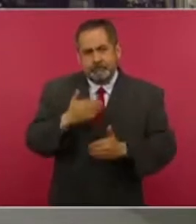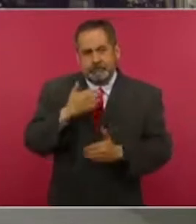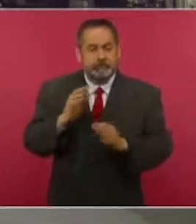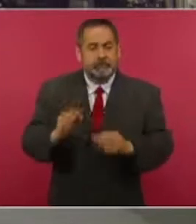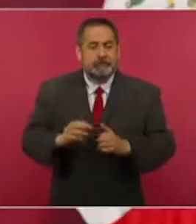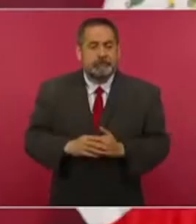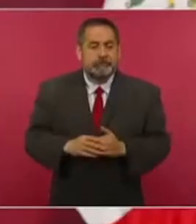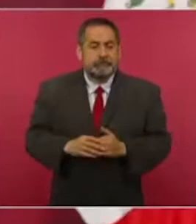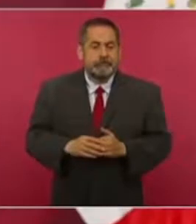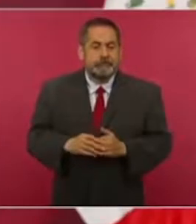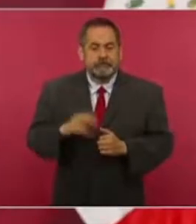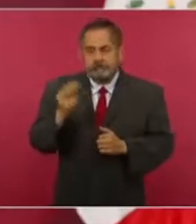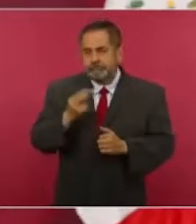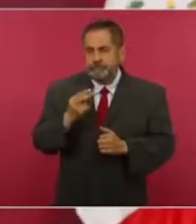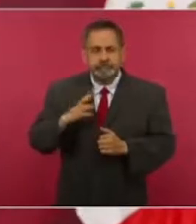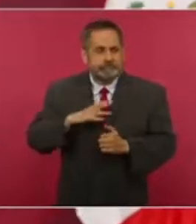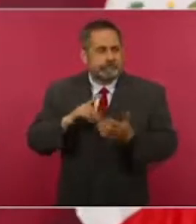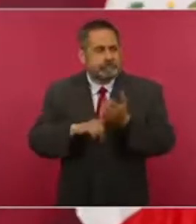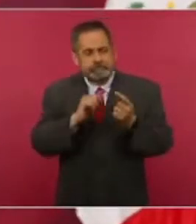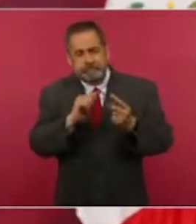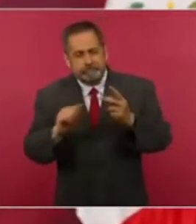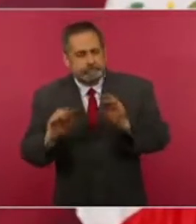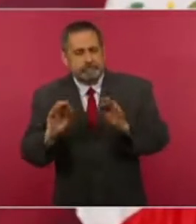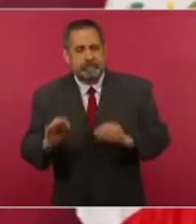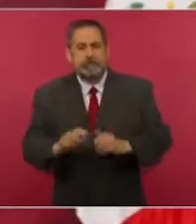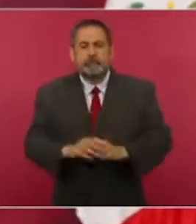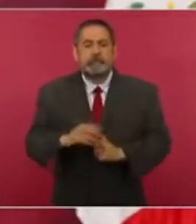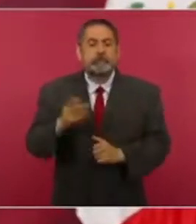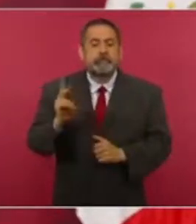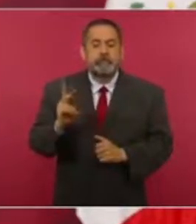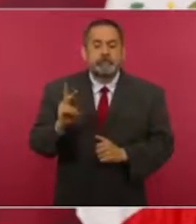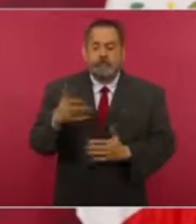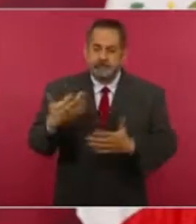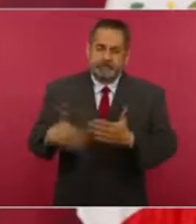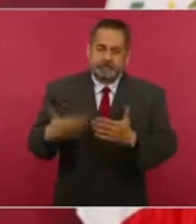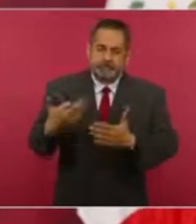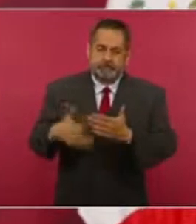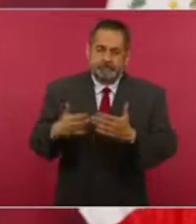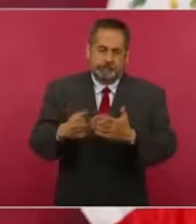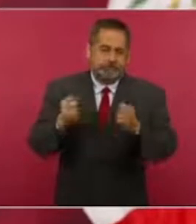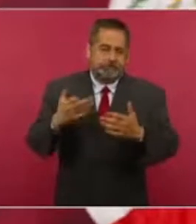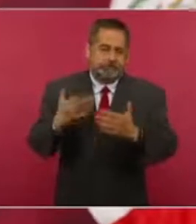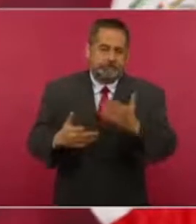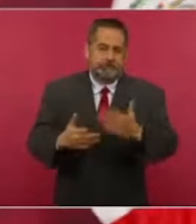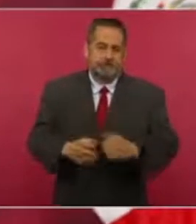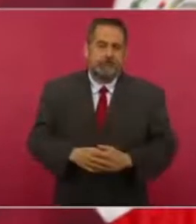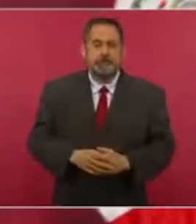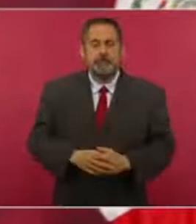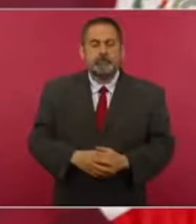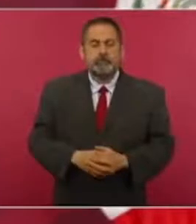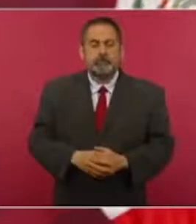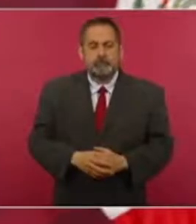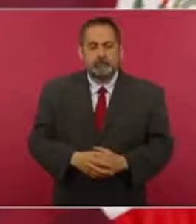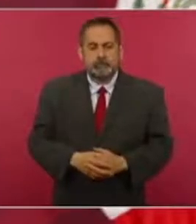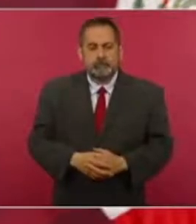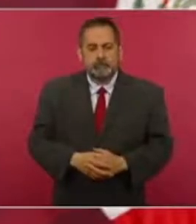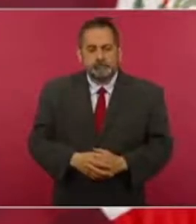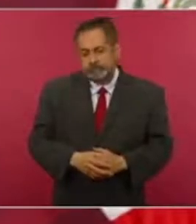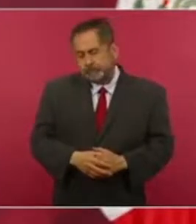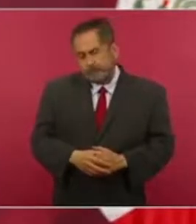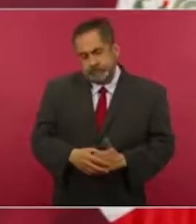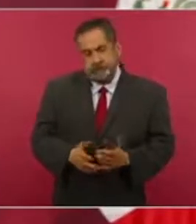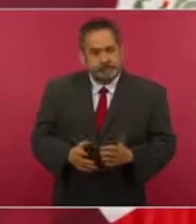y se tienen ya bastantes elementos, pero falta. sí decirles